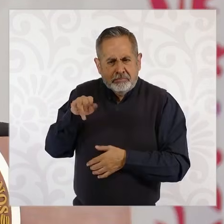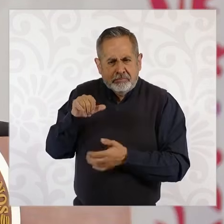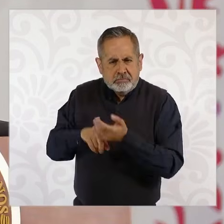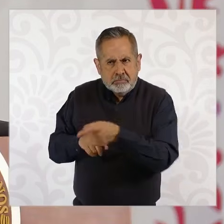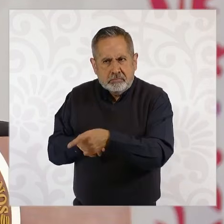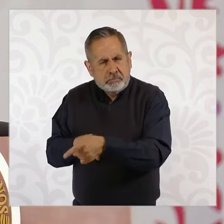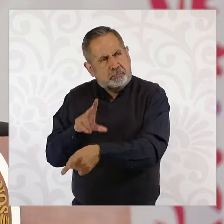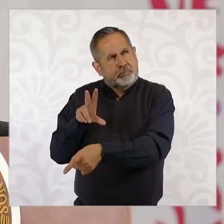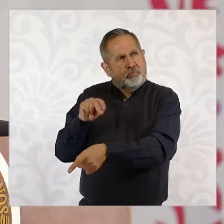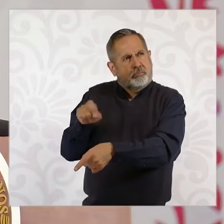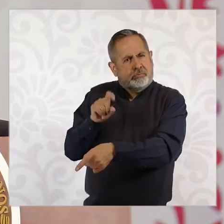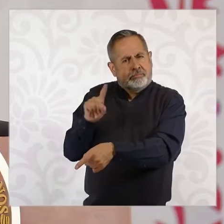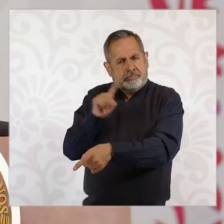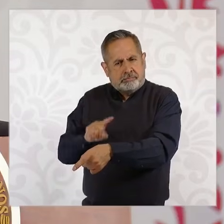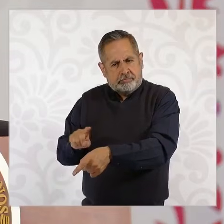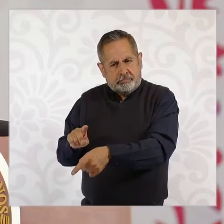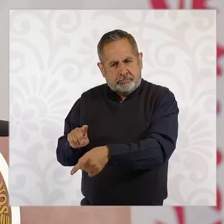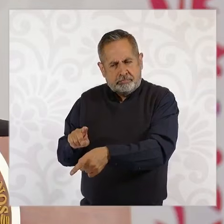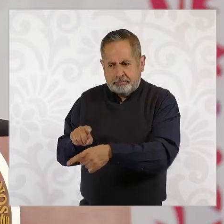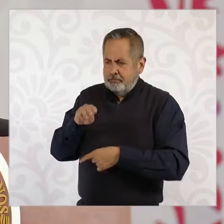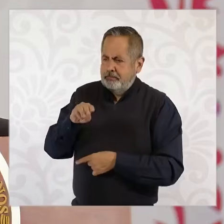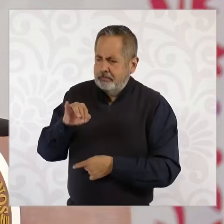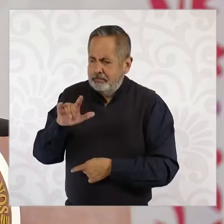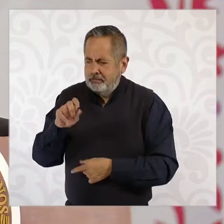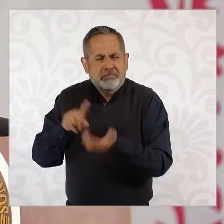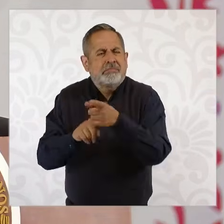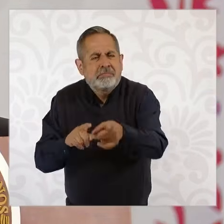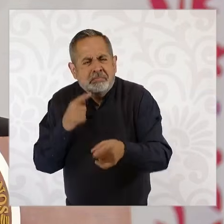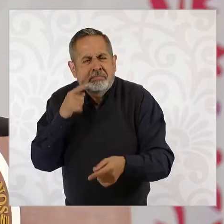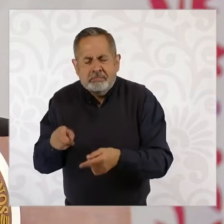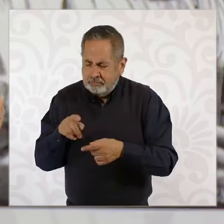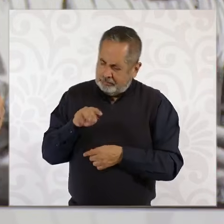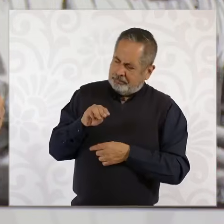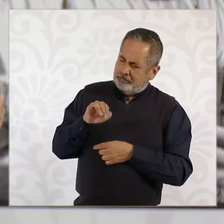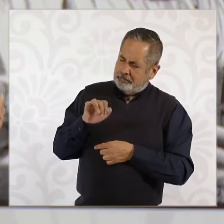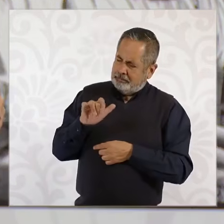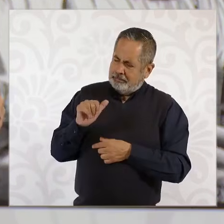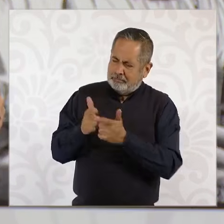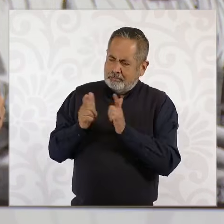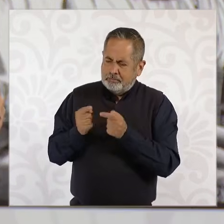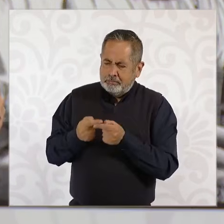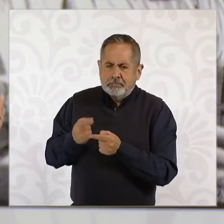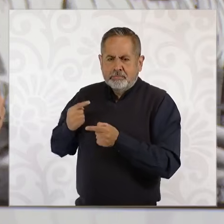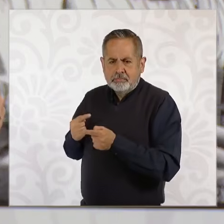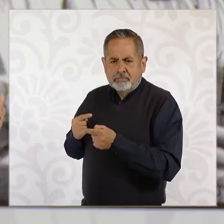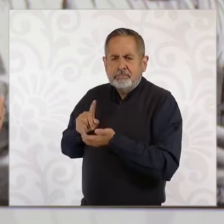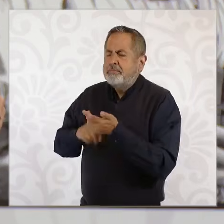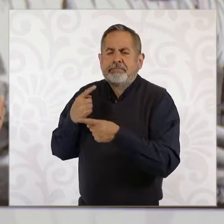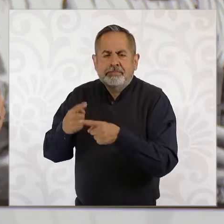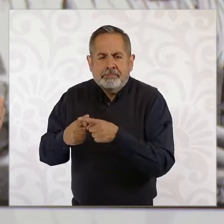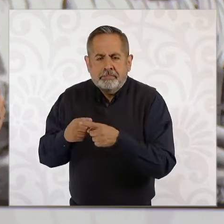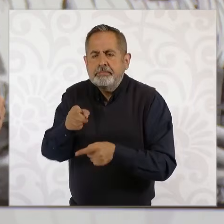Z no son, ¿verdad? Pero millennials. ¿Qué generación viene antes de los millennials? No, ese